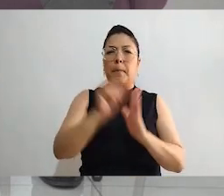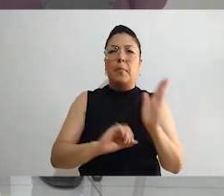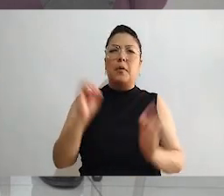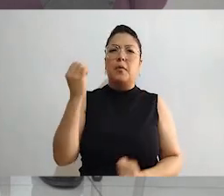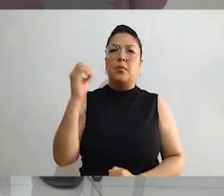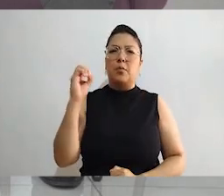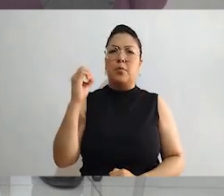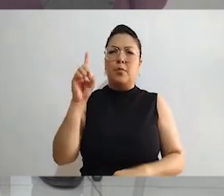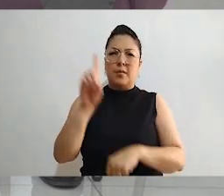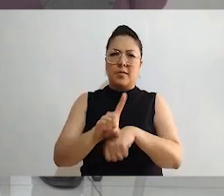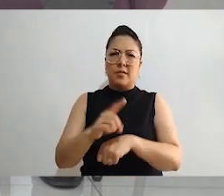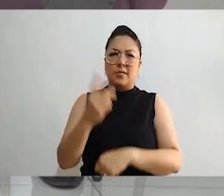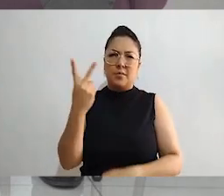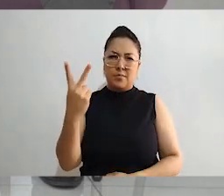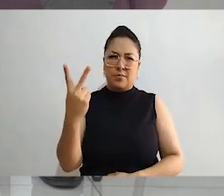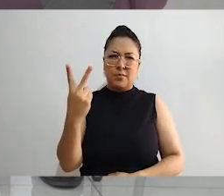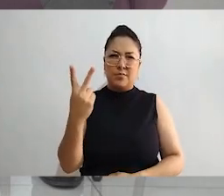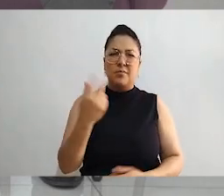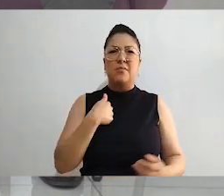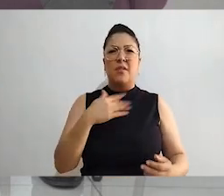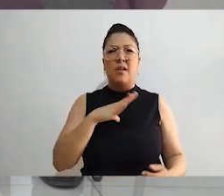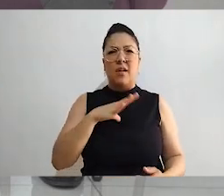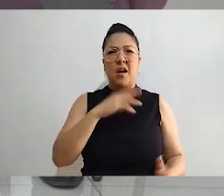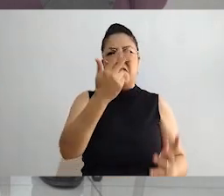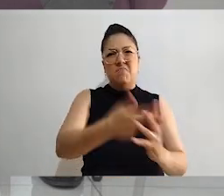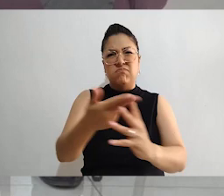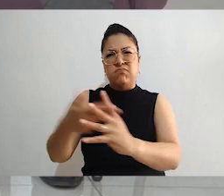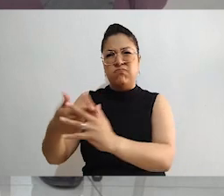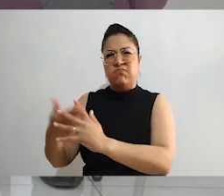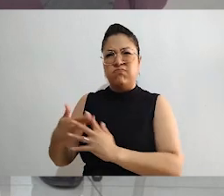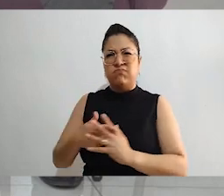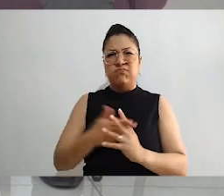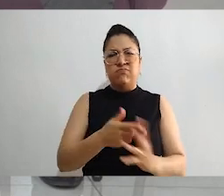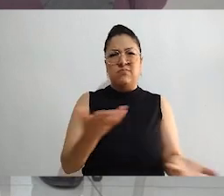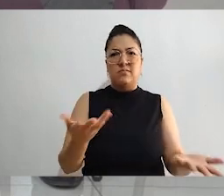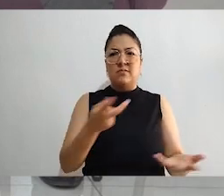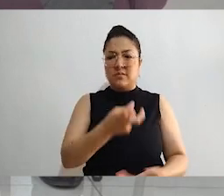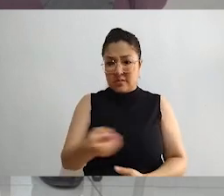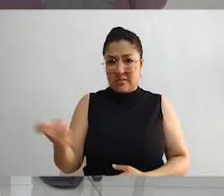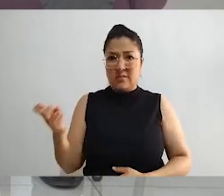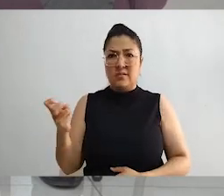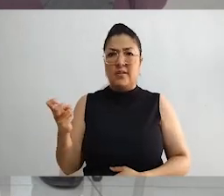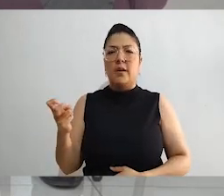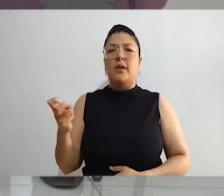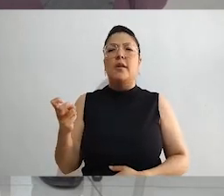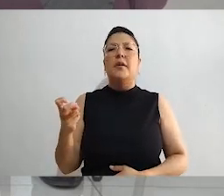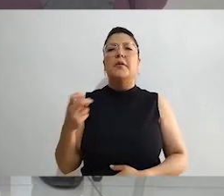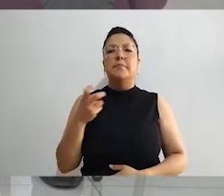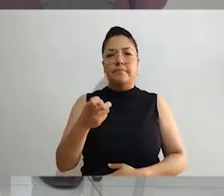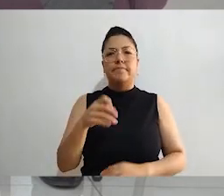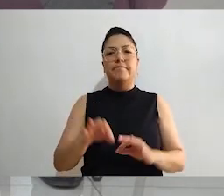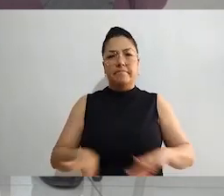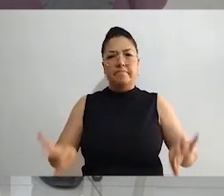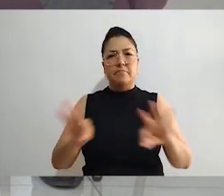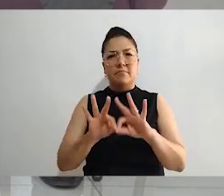bueno, marcó a muchas generaciones, entre ellas la mía. Esa es una histórica donde la juventud salió. Luego a mí me tocó